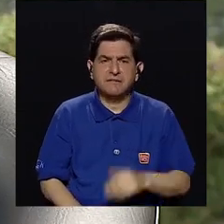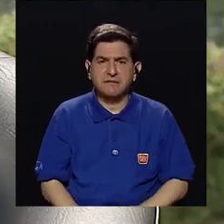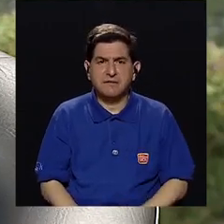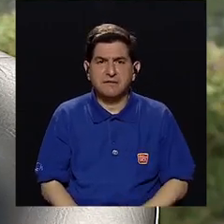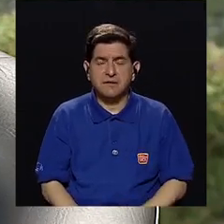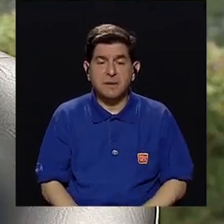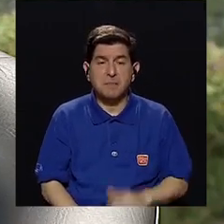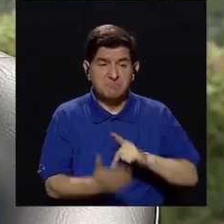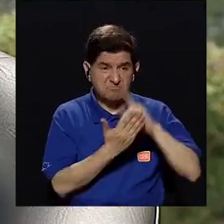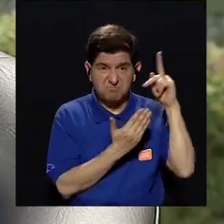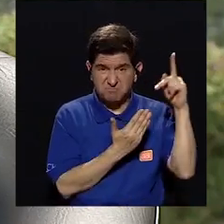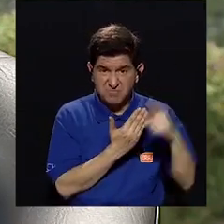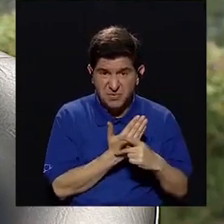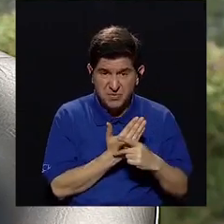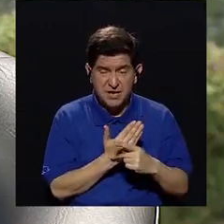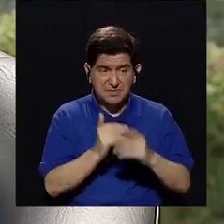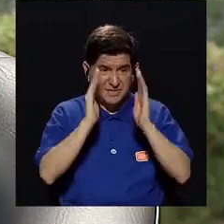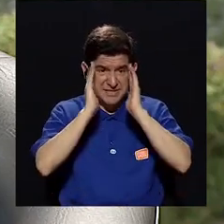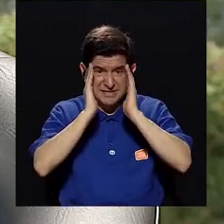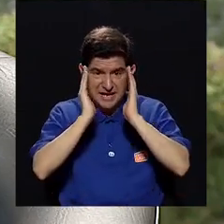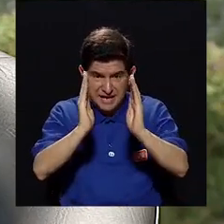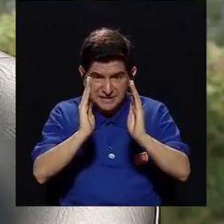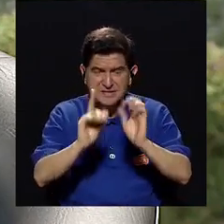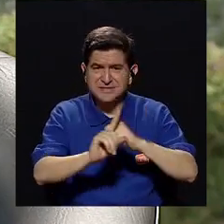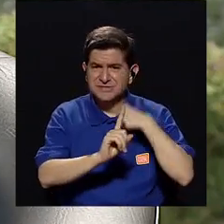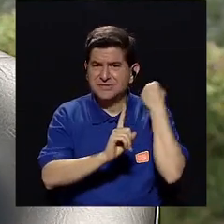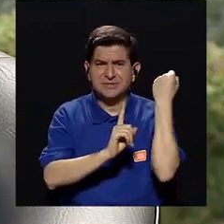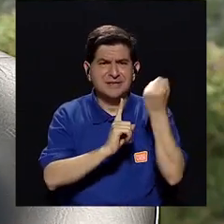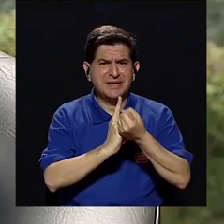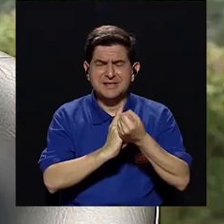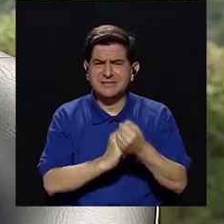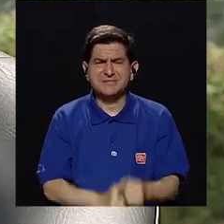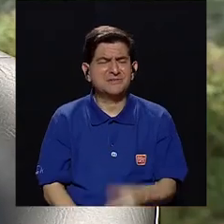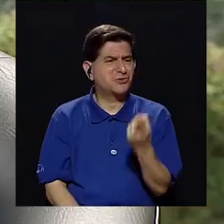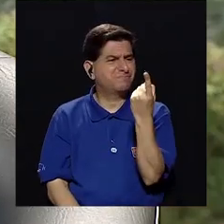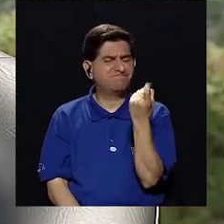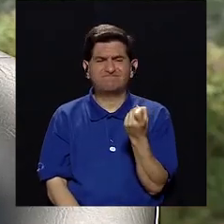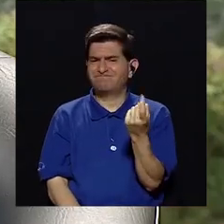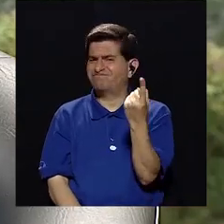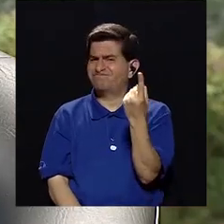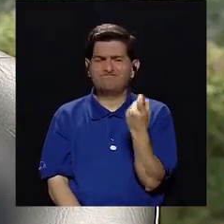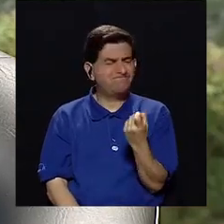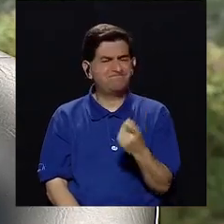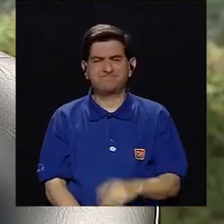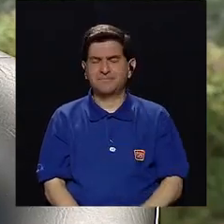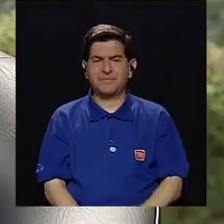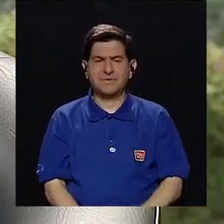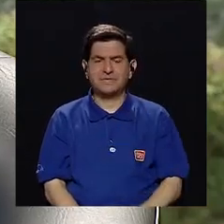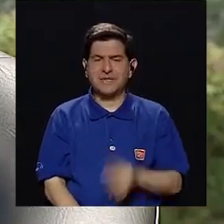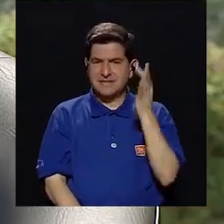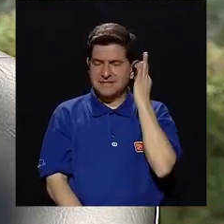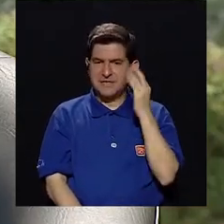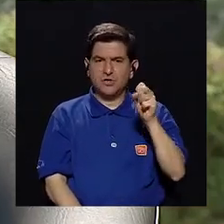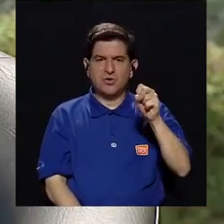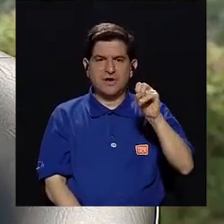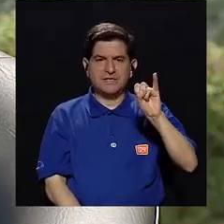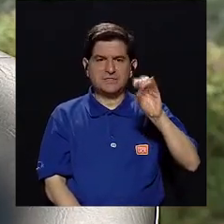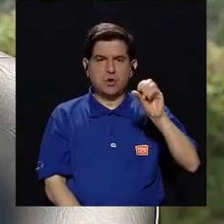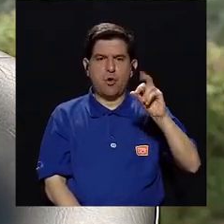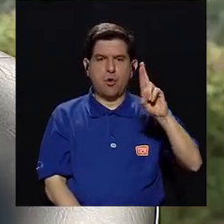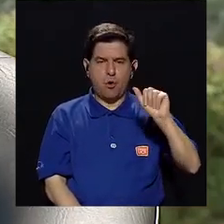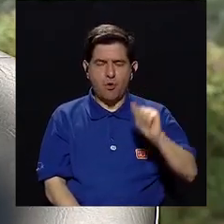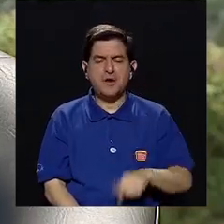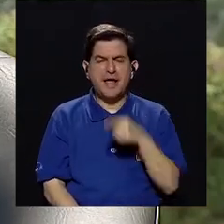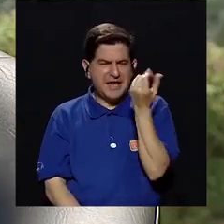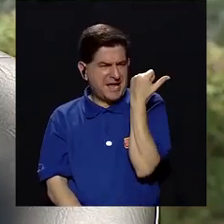los programas hacia esos aspectos estaban ausentes ella hizo todo lo posible